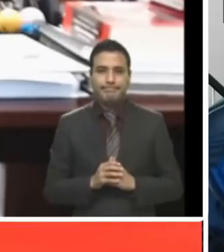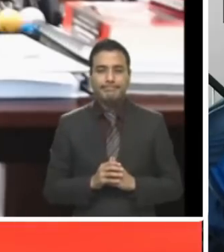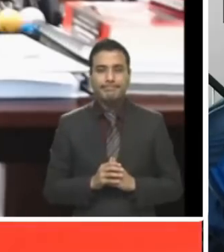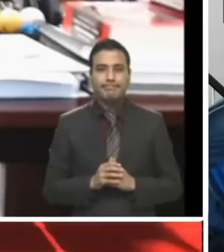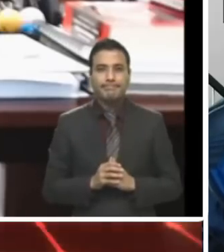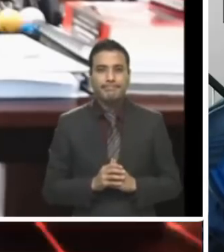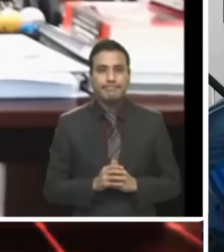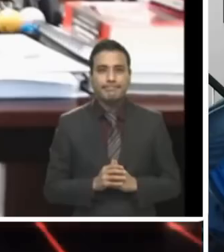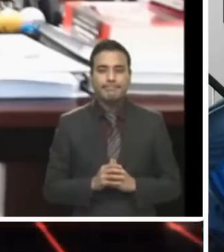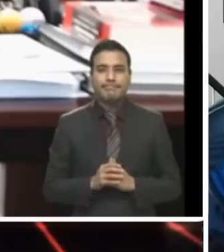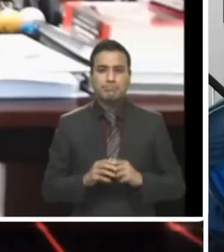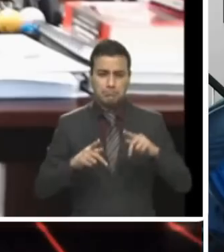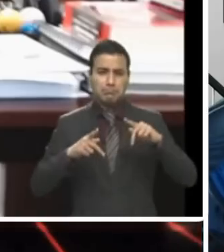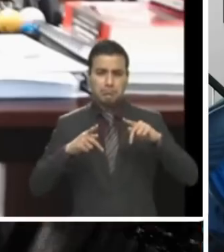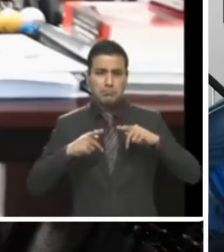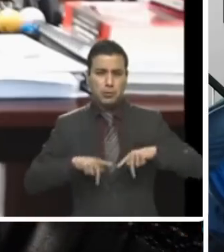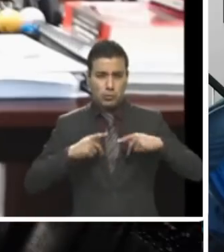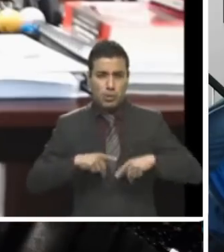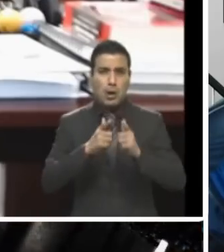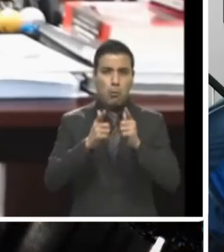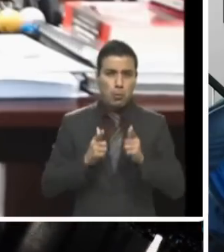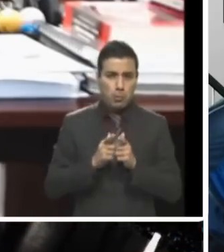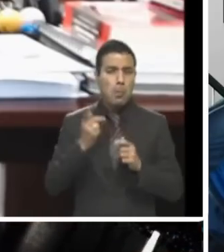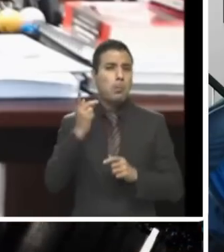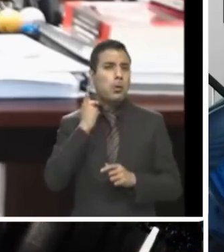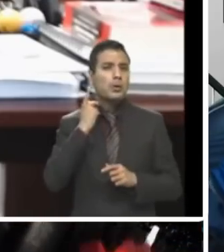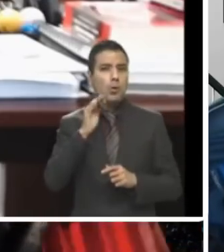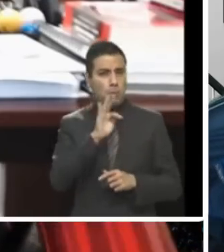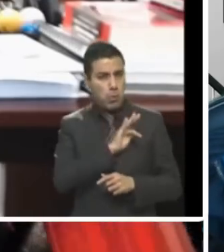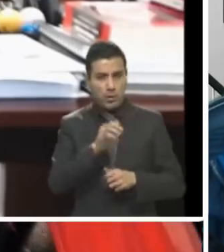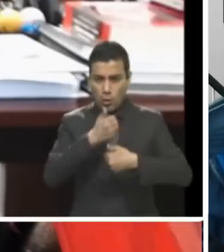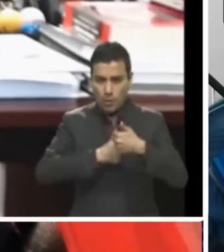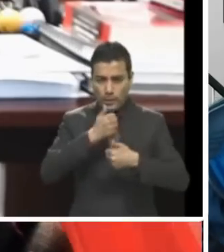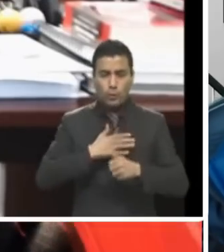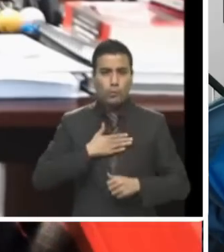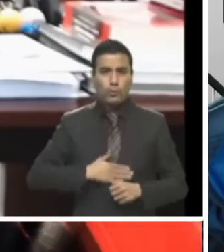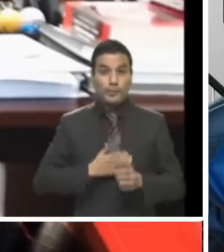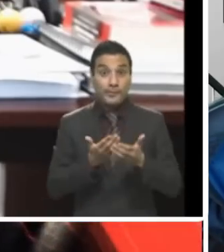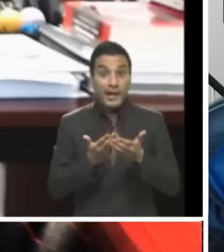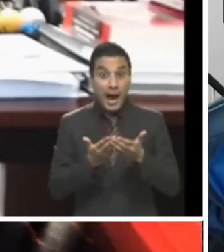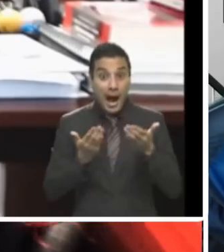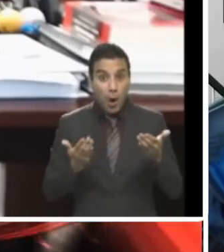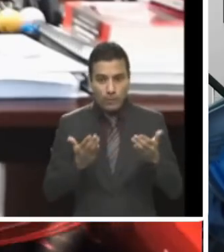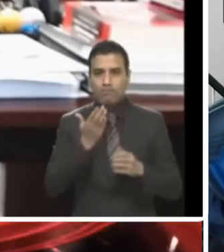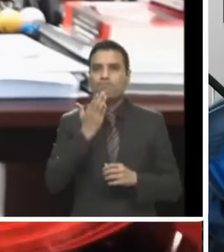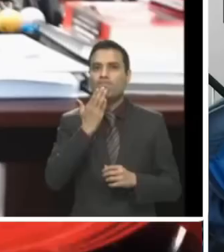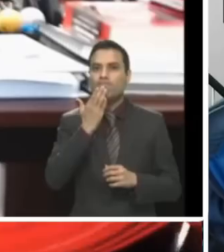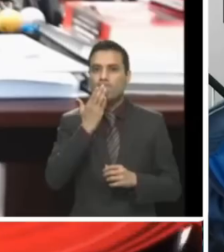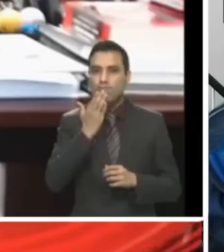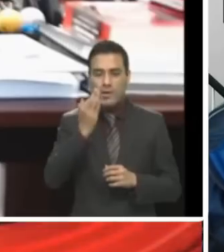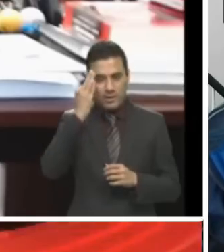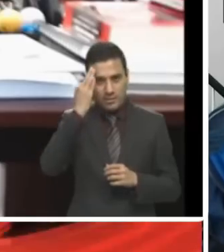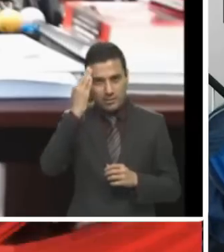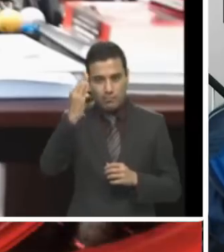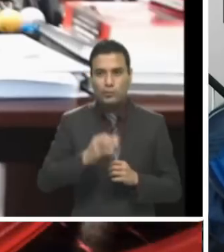la disputa por el poder público así que este es un buen momento un buen punto el de